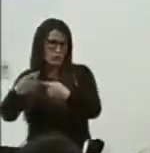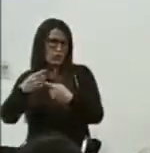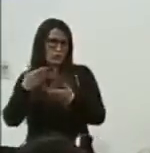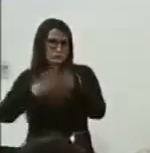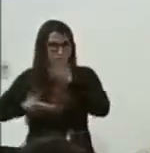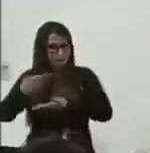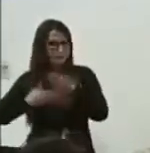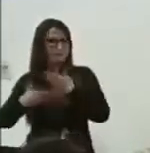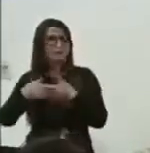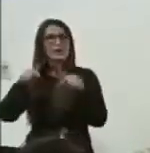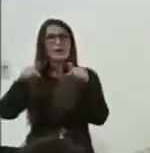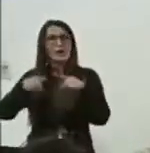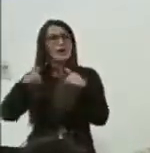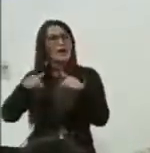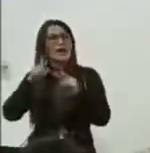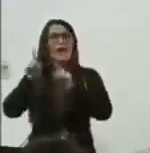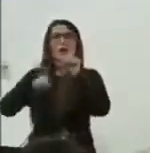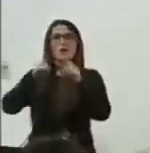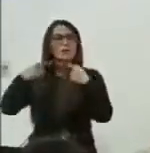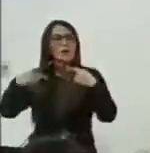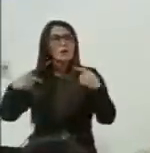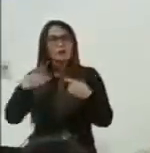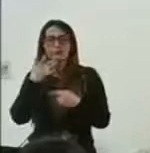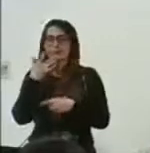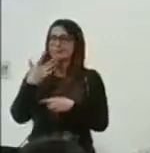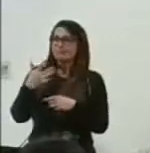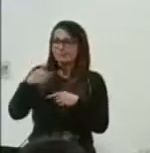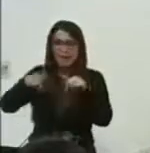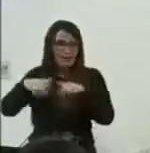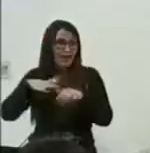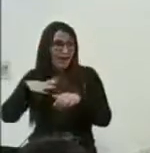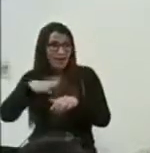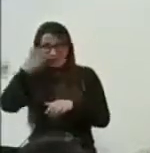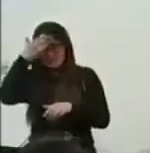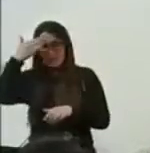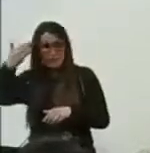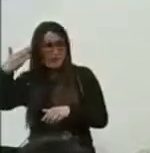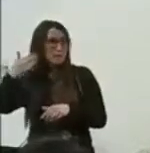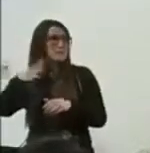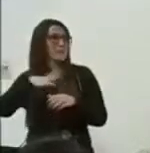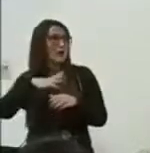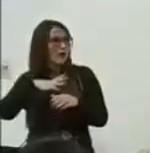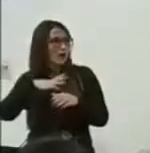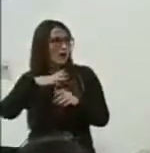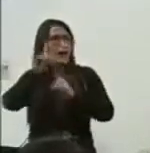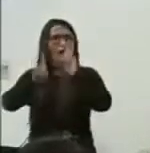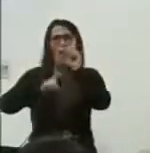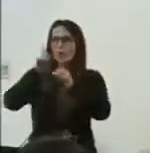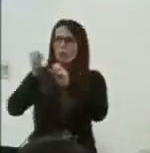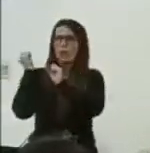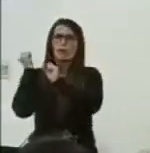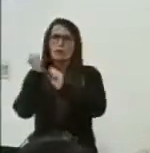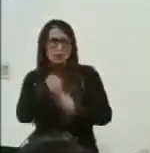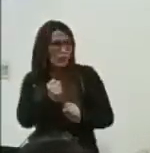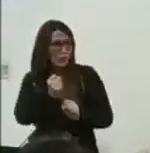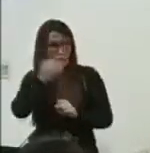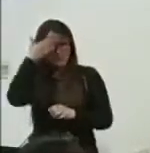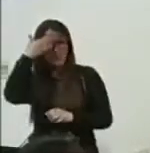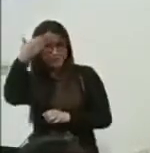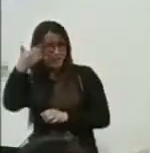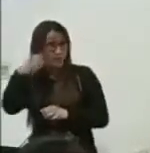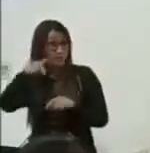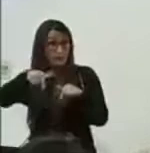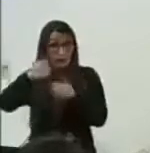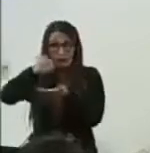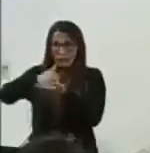Y acá se da una de las cosas maravillosas de nuestro Frente Amplio, donde tenemos fundadores del Frente Amplio que